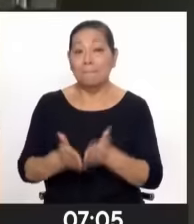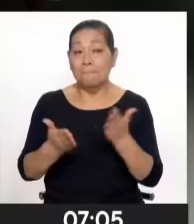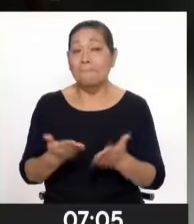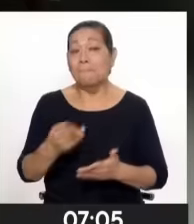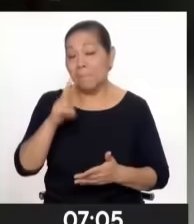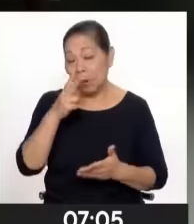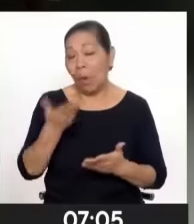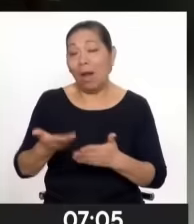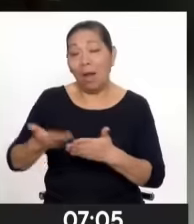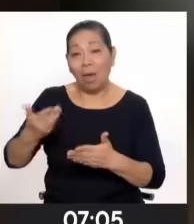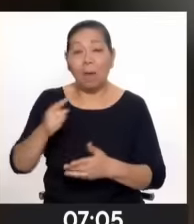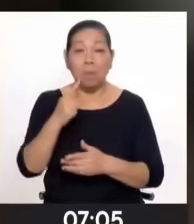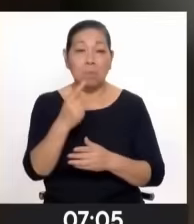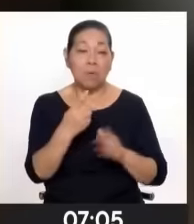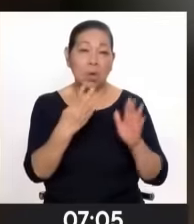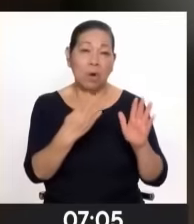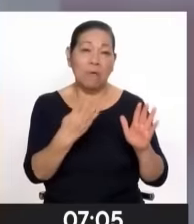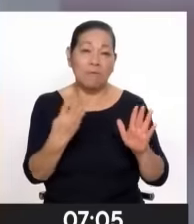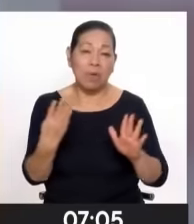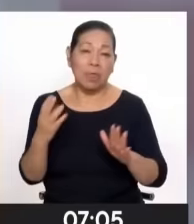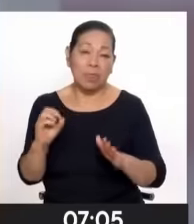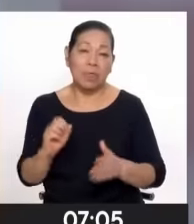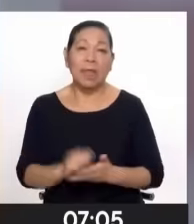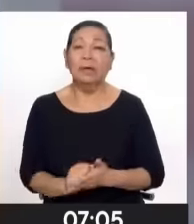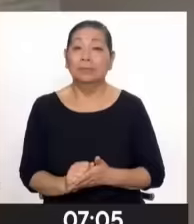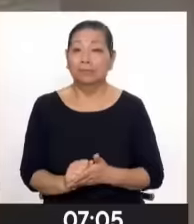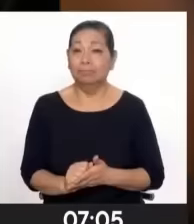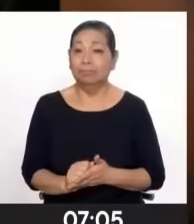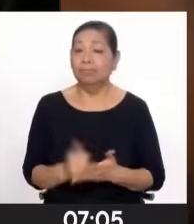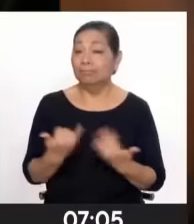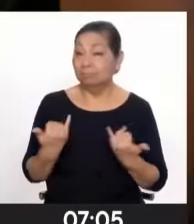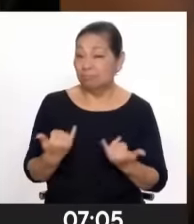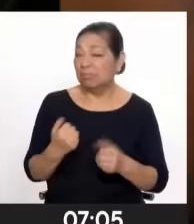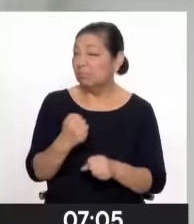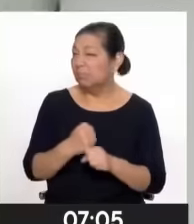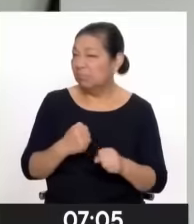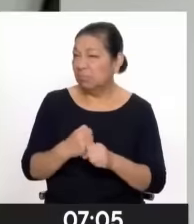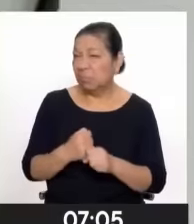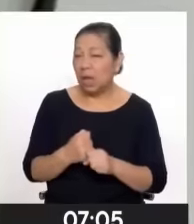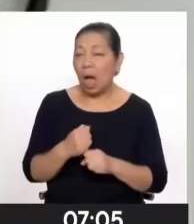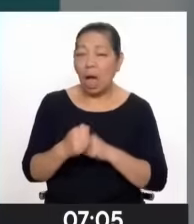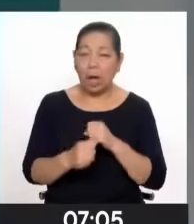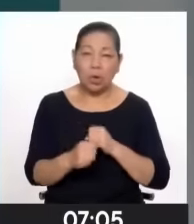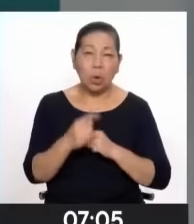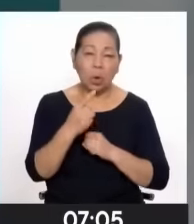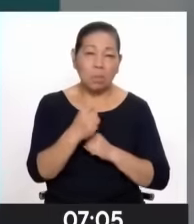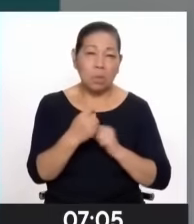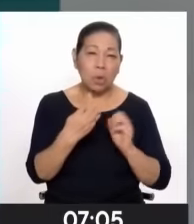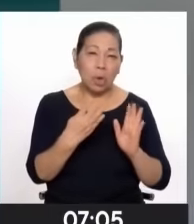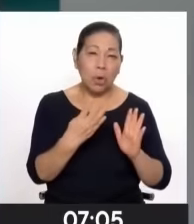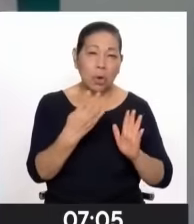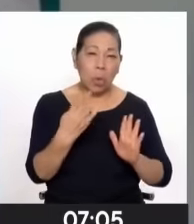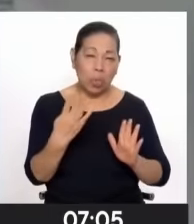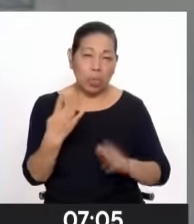el peruano en 1990 en ese medio la vó hasta el año